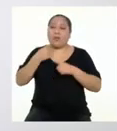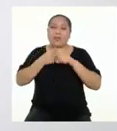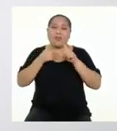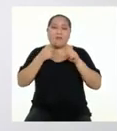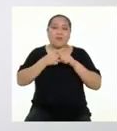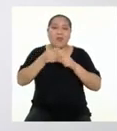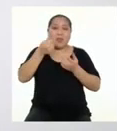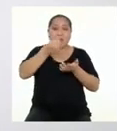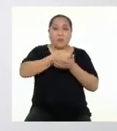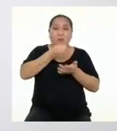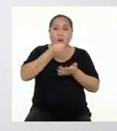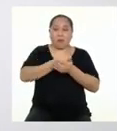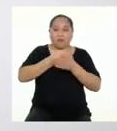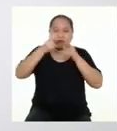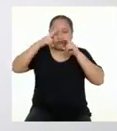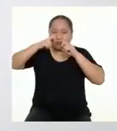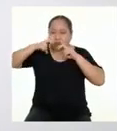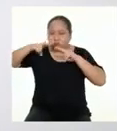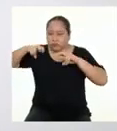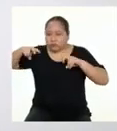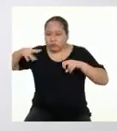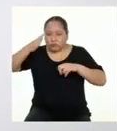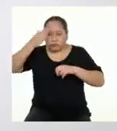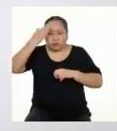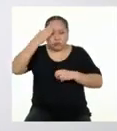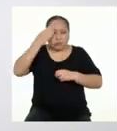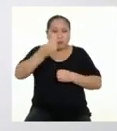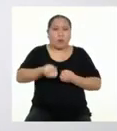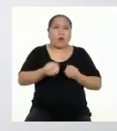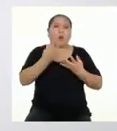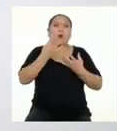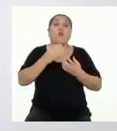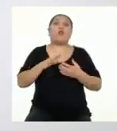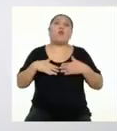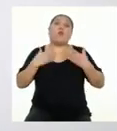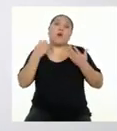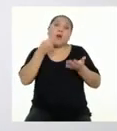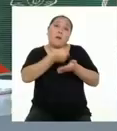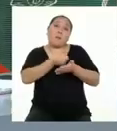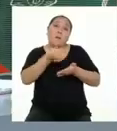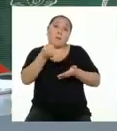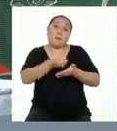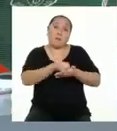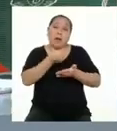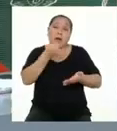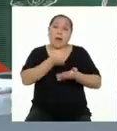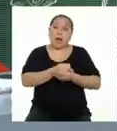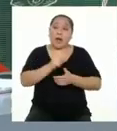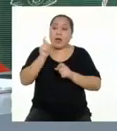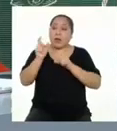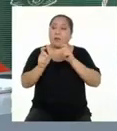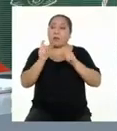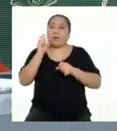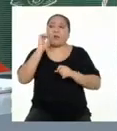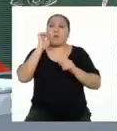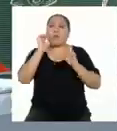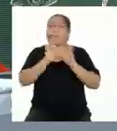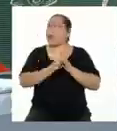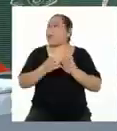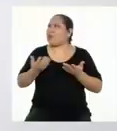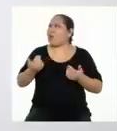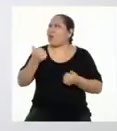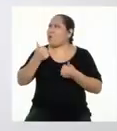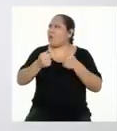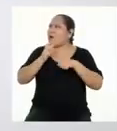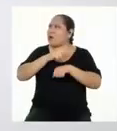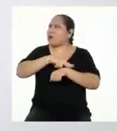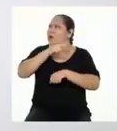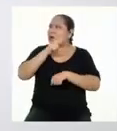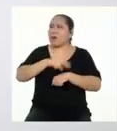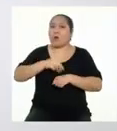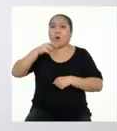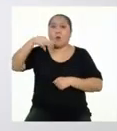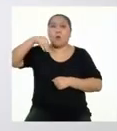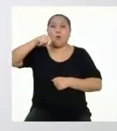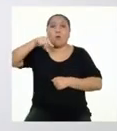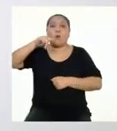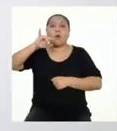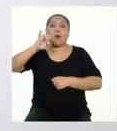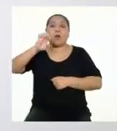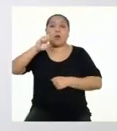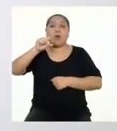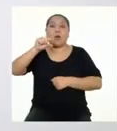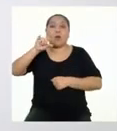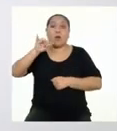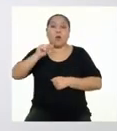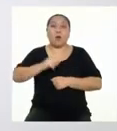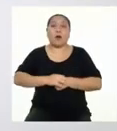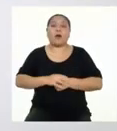diferenciadas, luego de hacer un análisis para saber cuánto pueden pagar las personas. Por ejemplo, ¿en qué regiones? En Moquegua